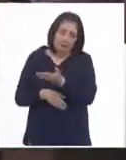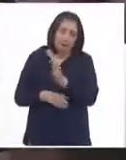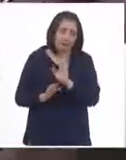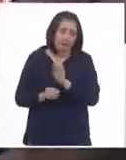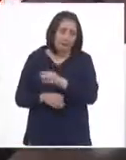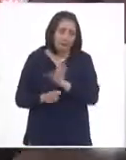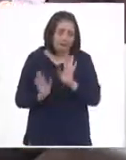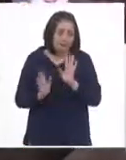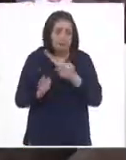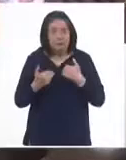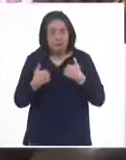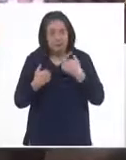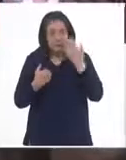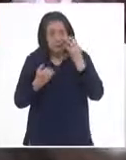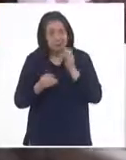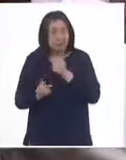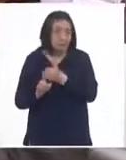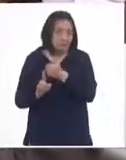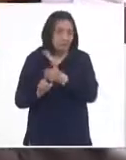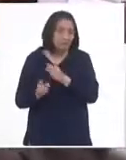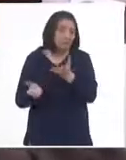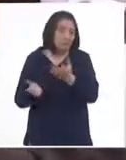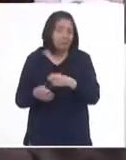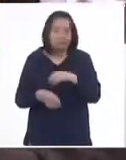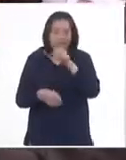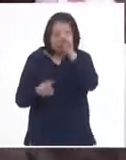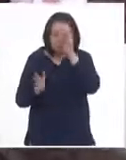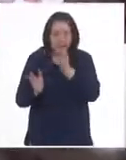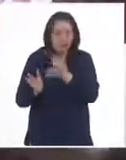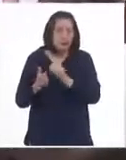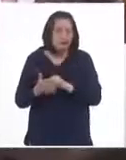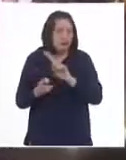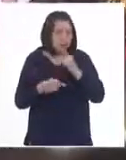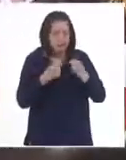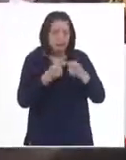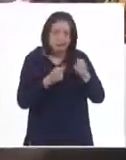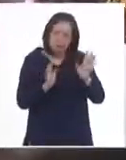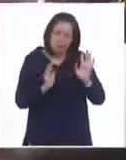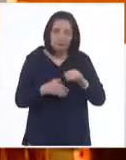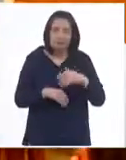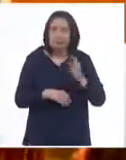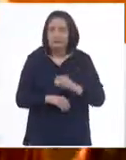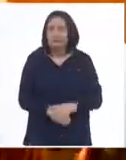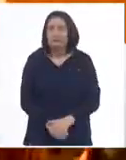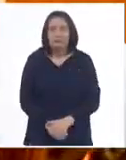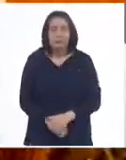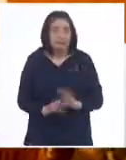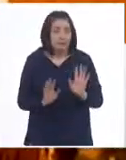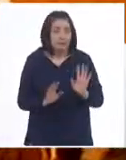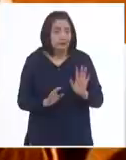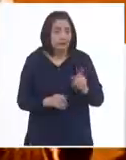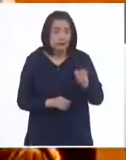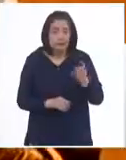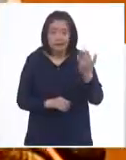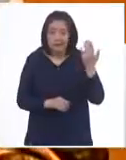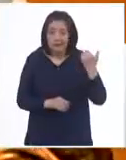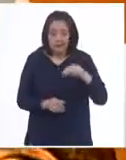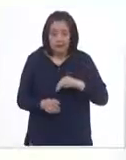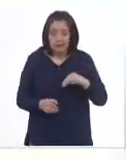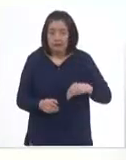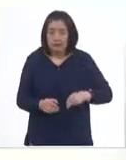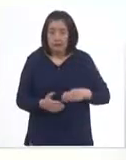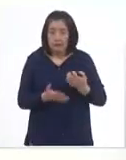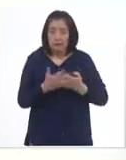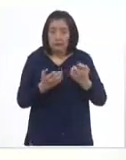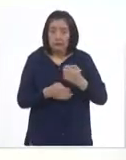corresponde y me imagino que el propio señor Castillo les dará una conferencia al respecto. Segura fue ministro de Economía por